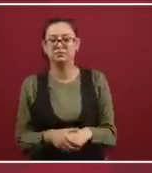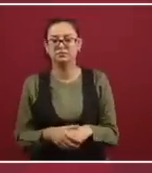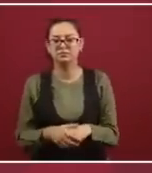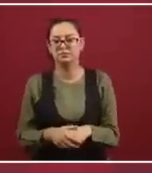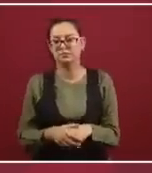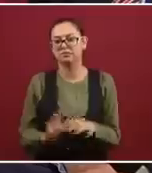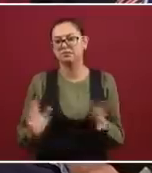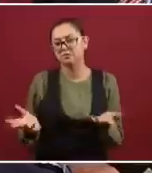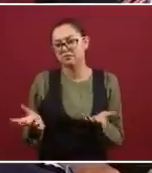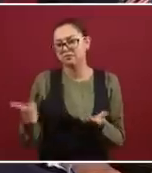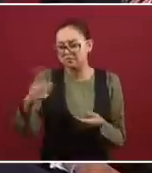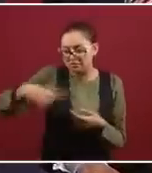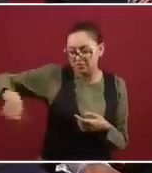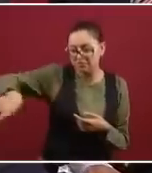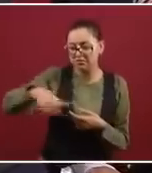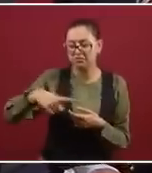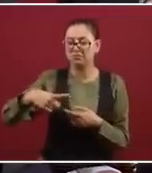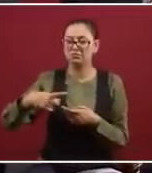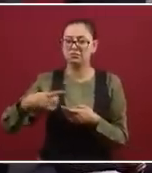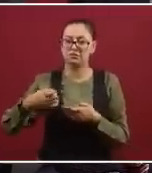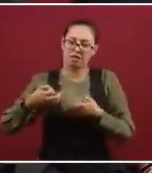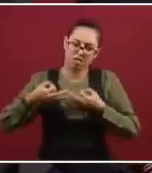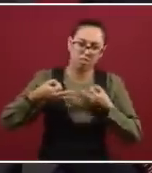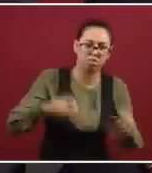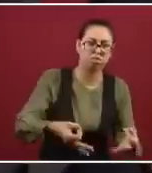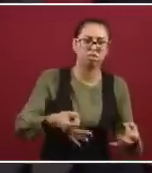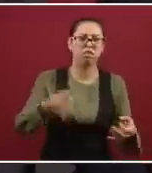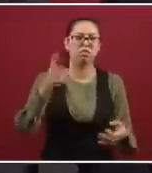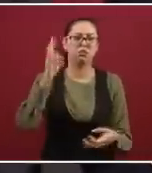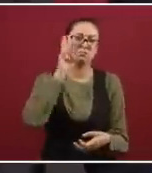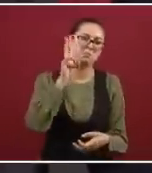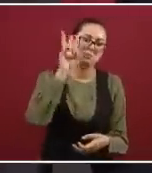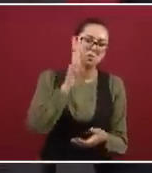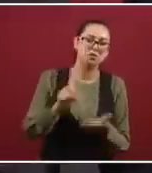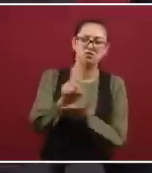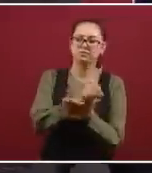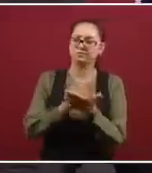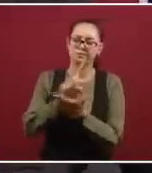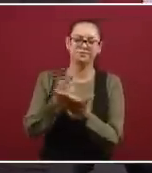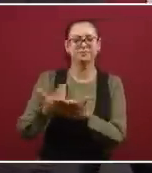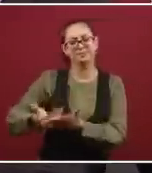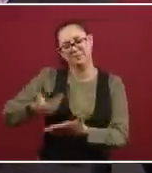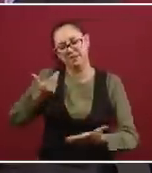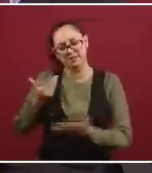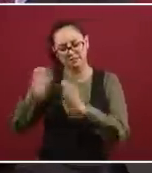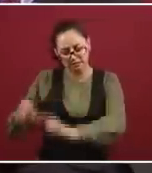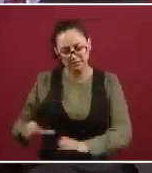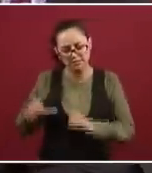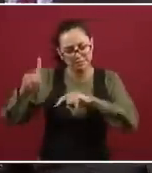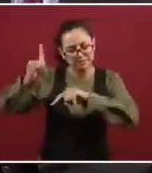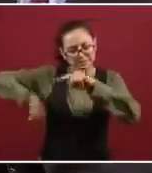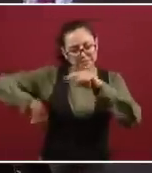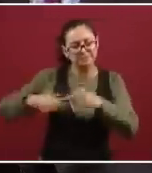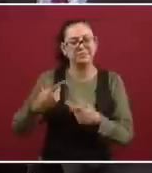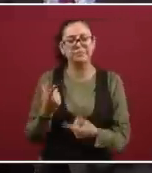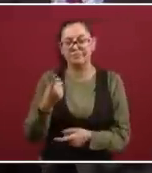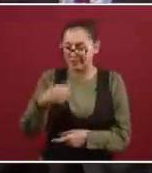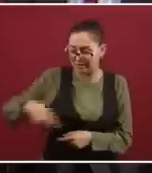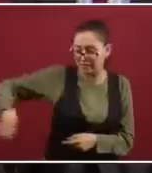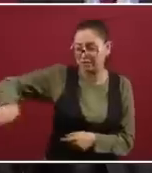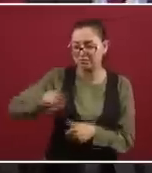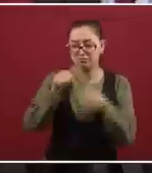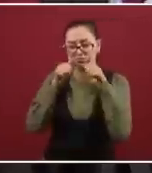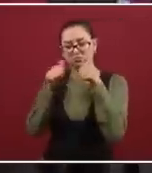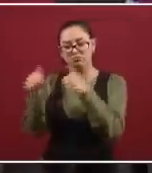prevenir las adicciones, que los jóvenes sean atendidos. No